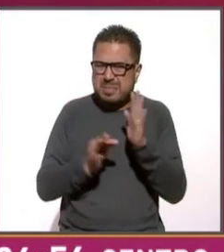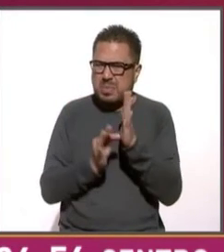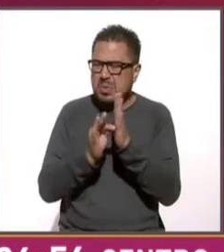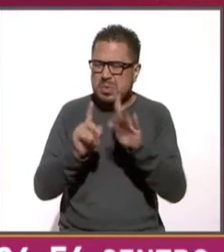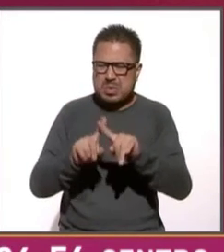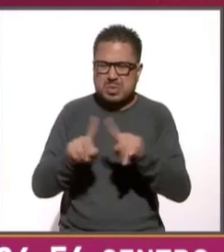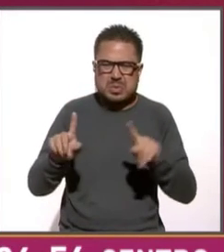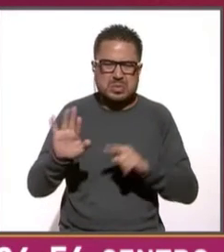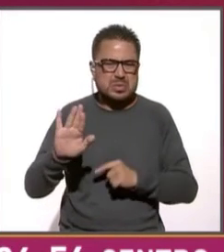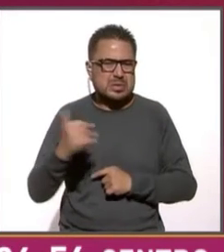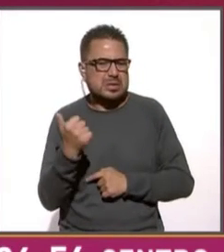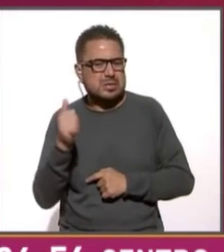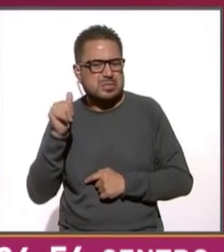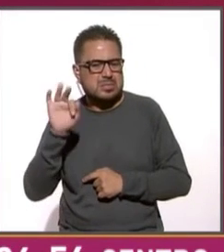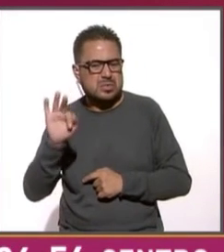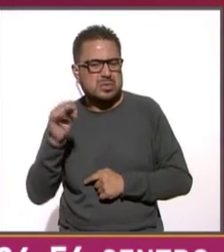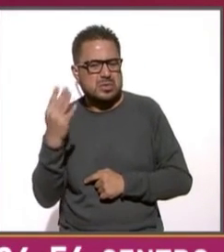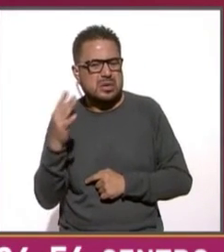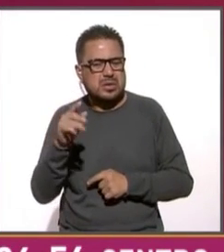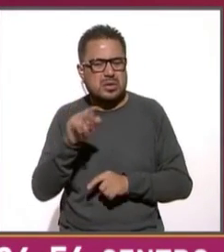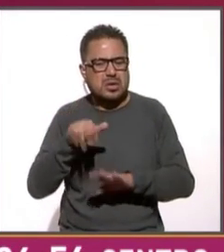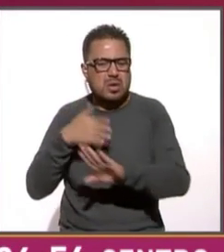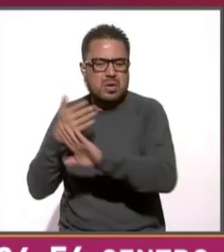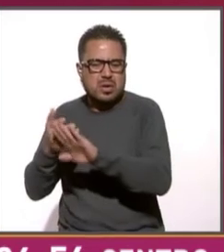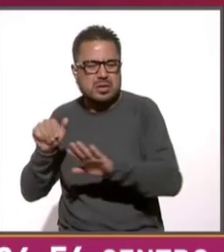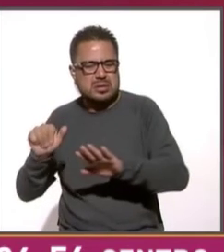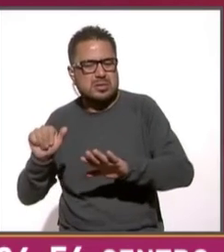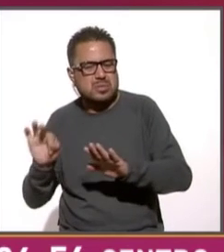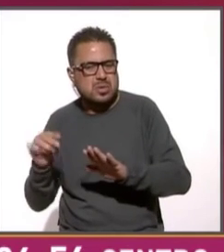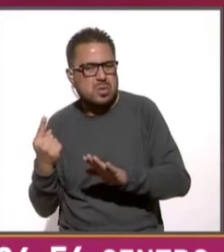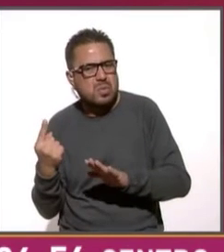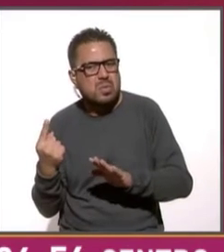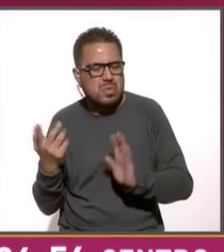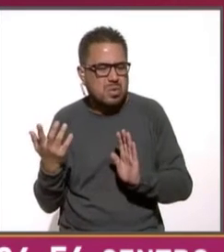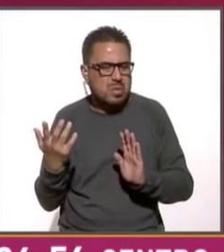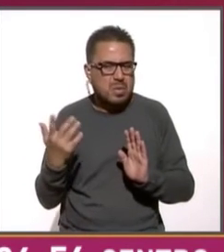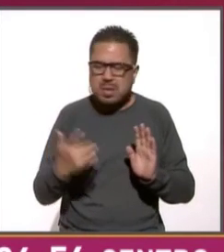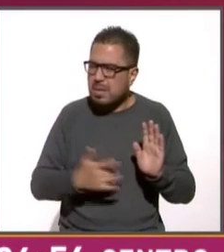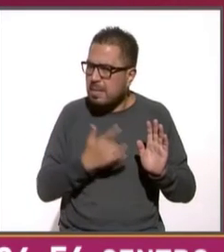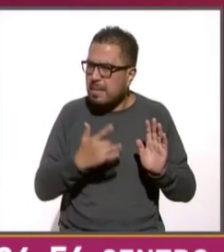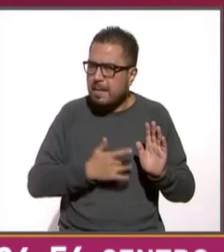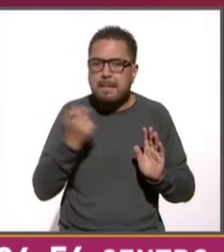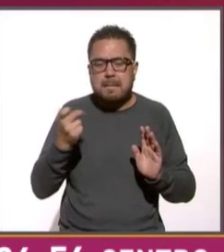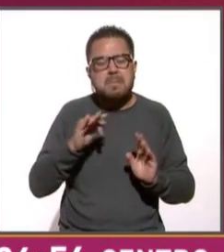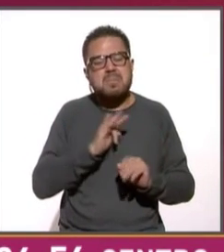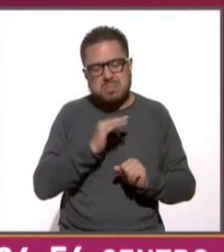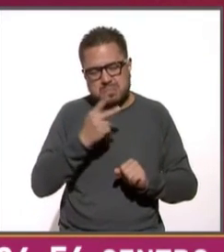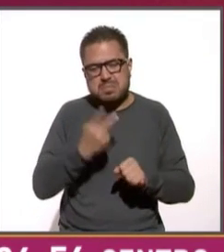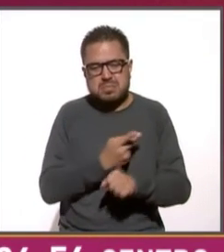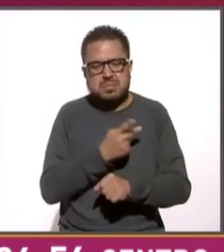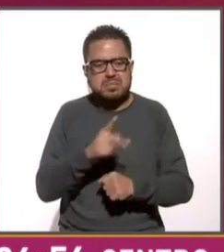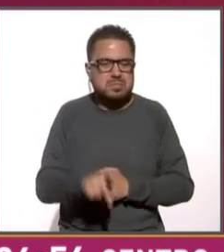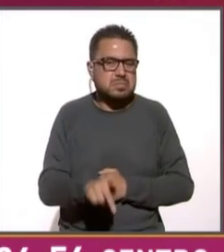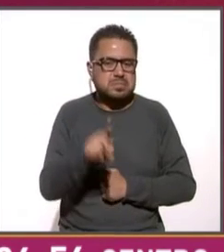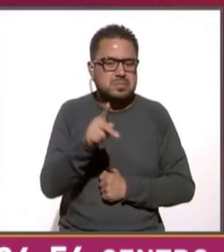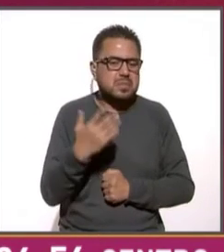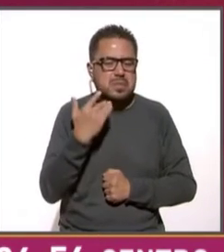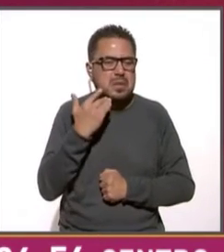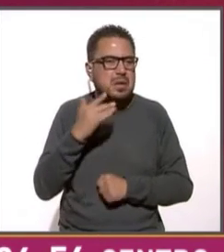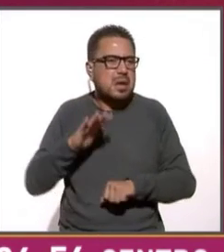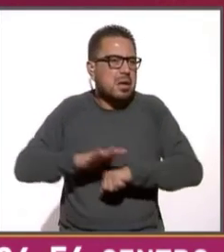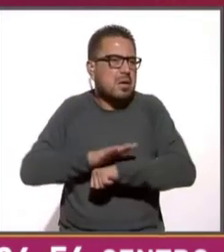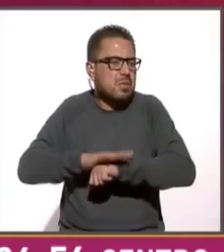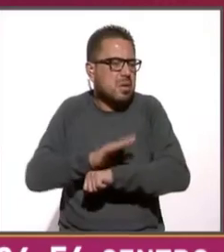diferencia, 56.4 contra 16.1. Se esperaba que esto iba a suceder, no hubo mayor